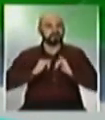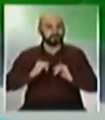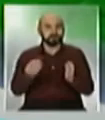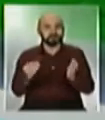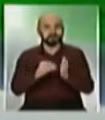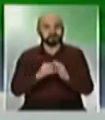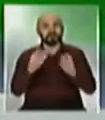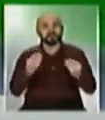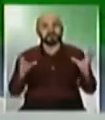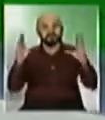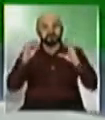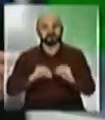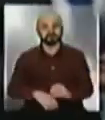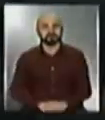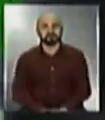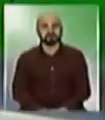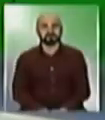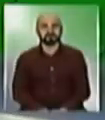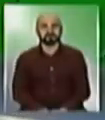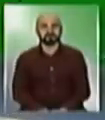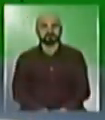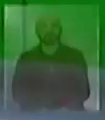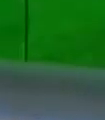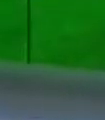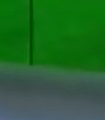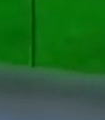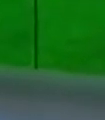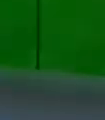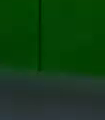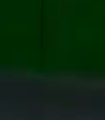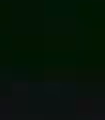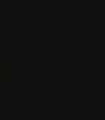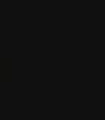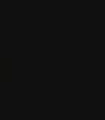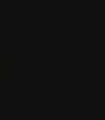buenas noches.